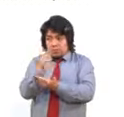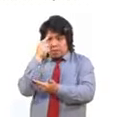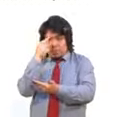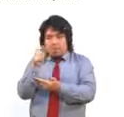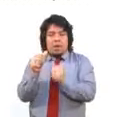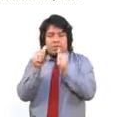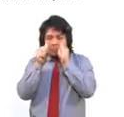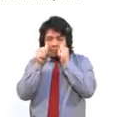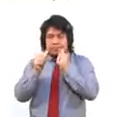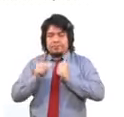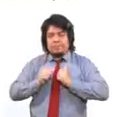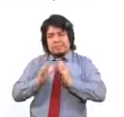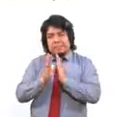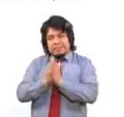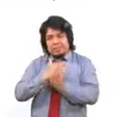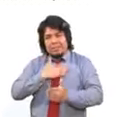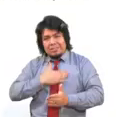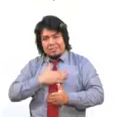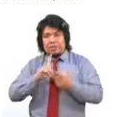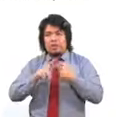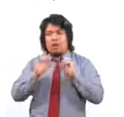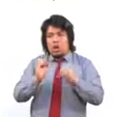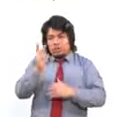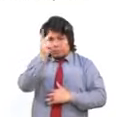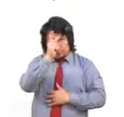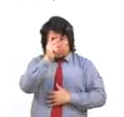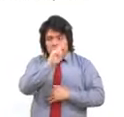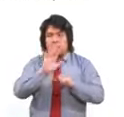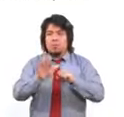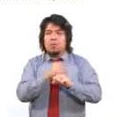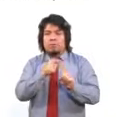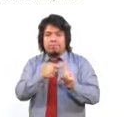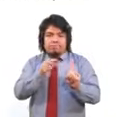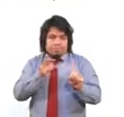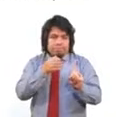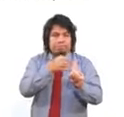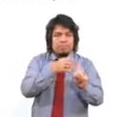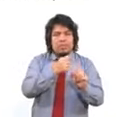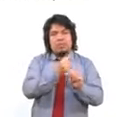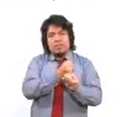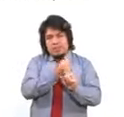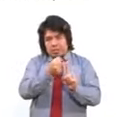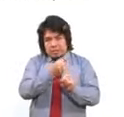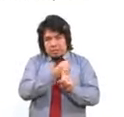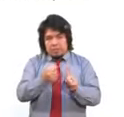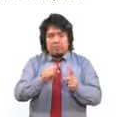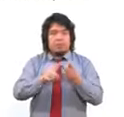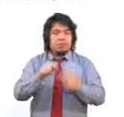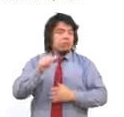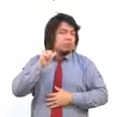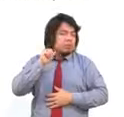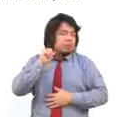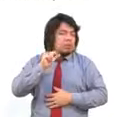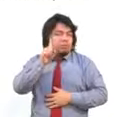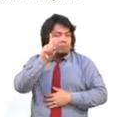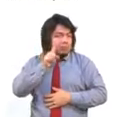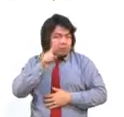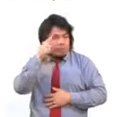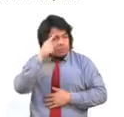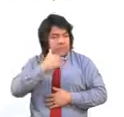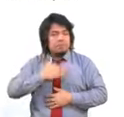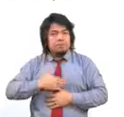de jurídica o psicológica de violencia. En el caso de las abogadas de las mujeres para el acceso a la